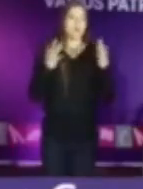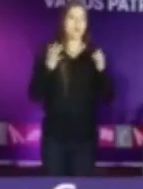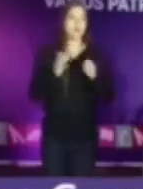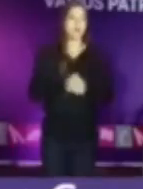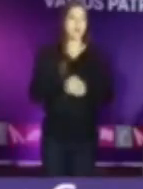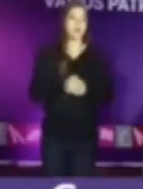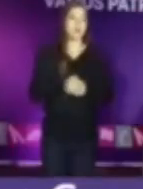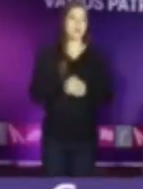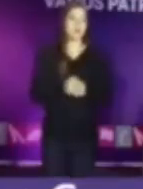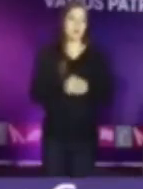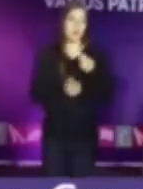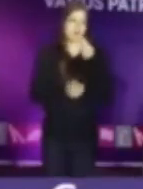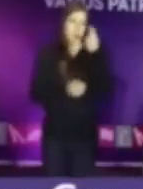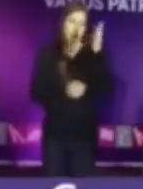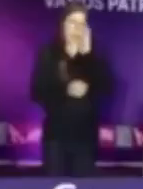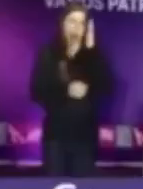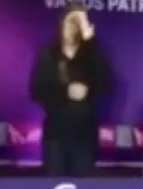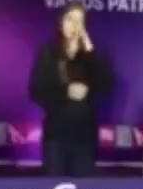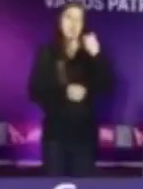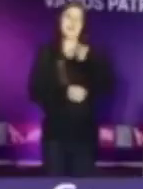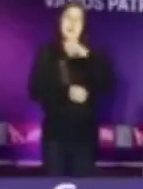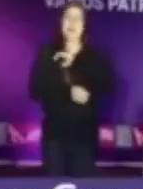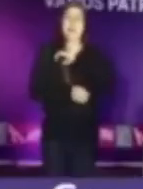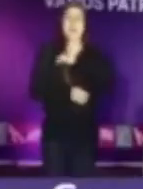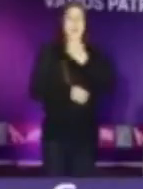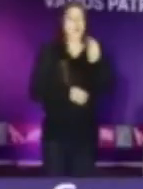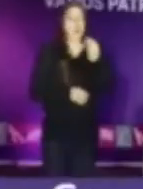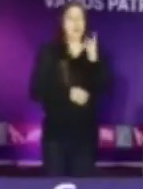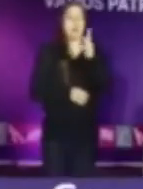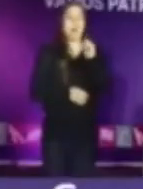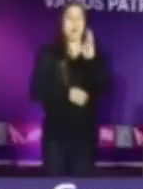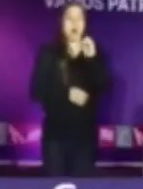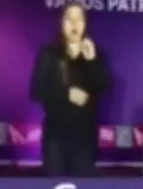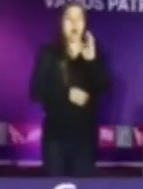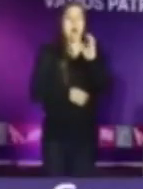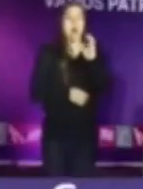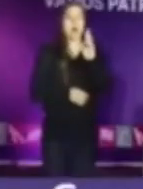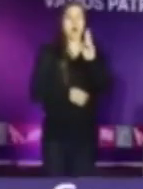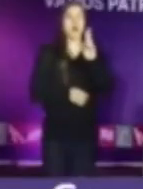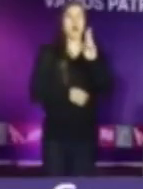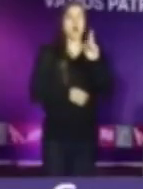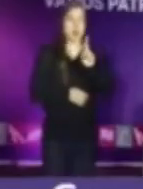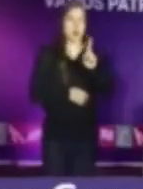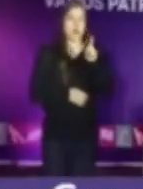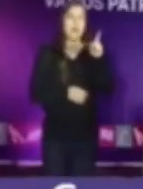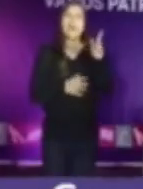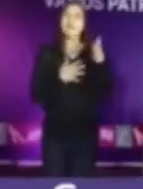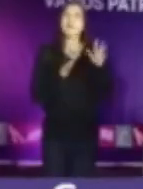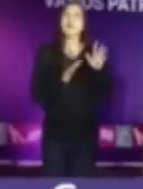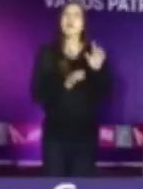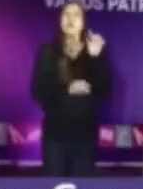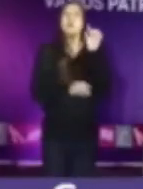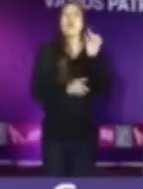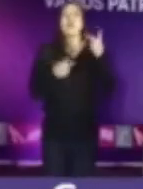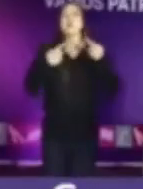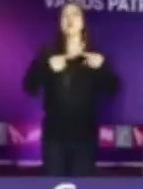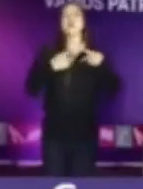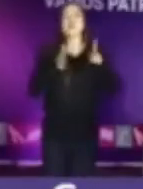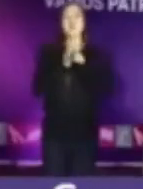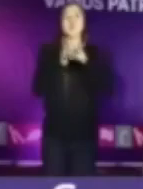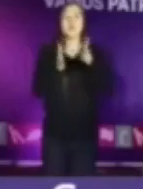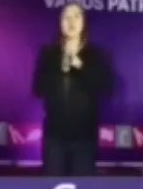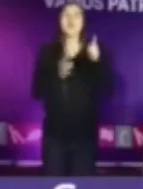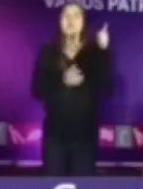Ustedes saben que yo quiero mucho a Paco Cruz porque Paco Cruz ha sido uno de los pocos periodistas